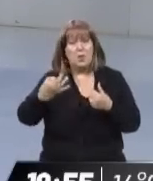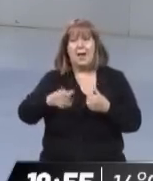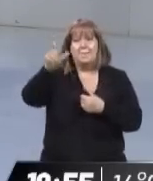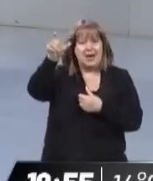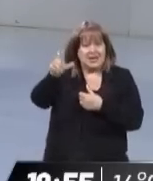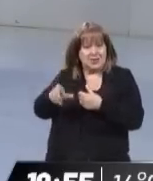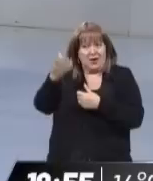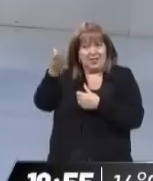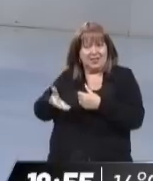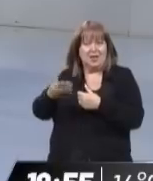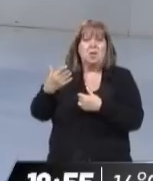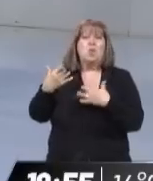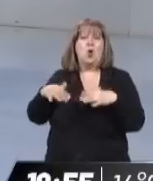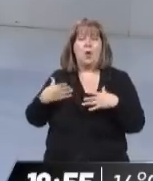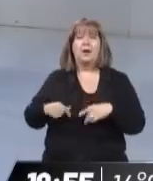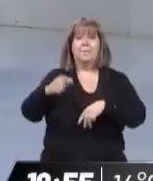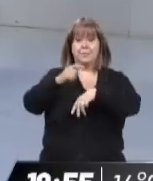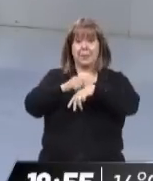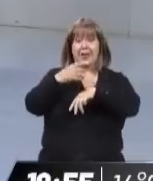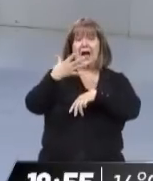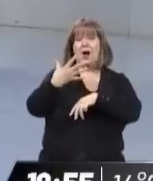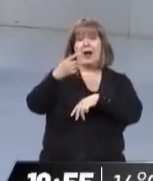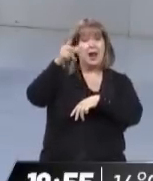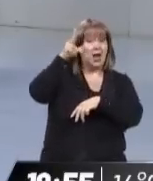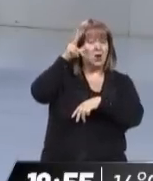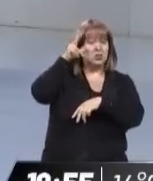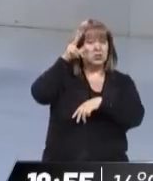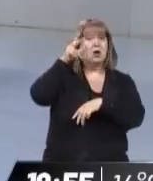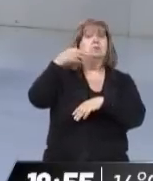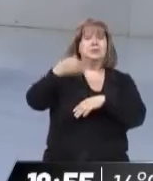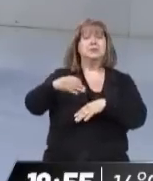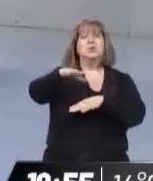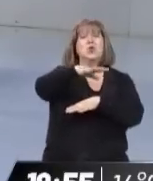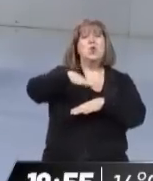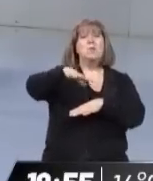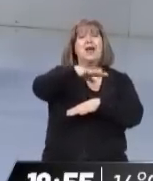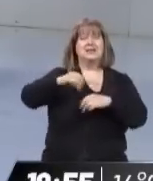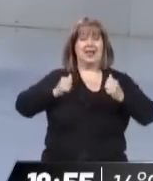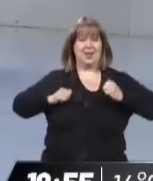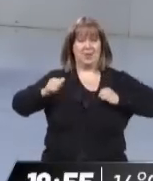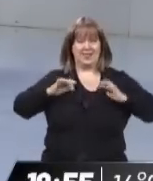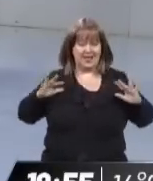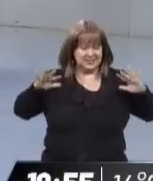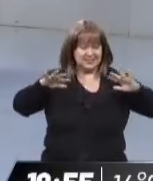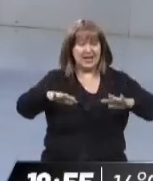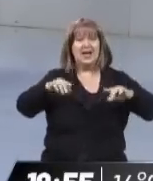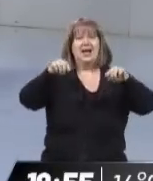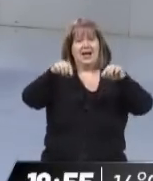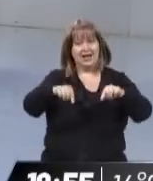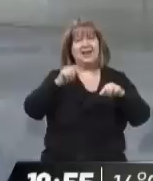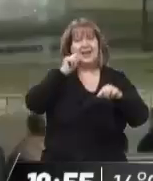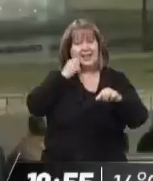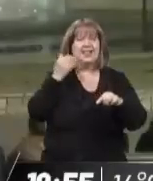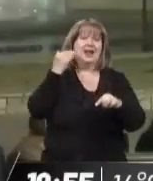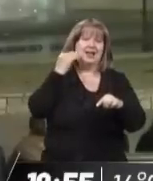en 5 minutos arranca en la Plaza Independencia este gran homenaje que van a hacer ahí frente a la fuente, así que va a estar hermoso para darse una vueltita, está linda la